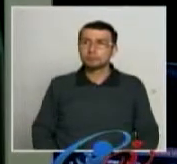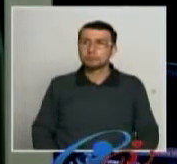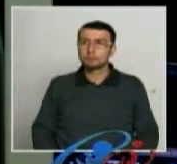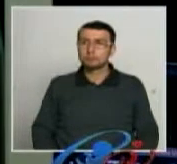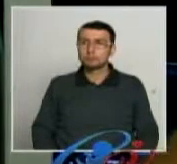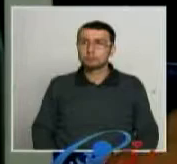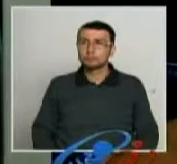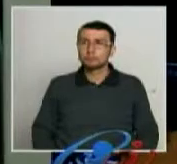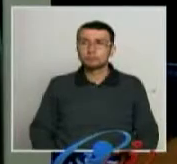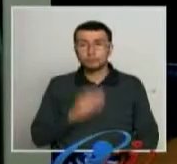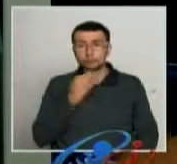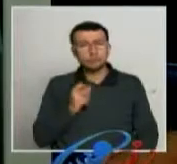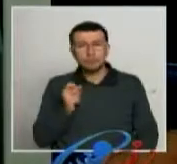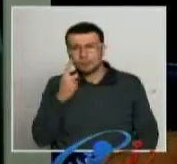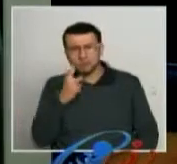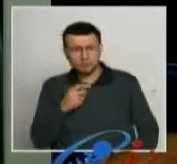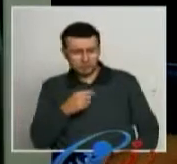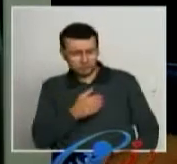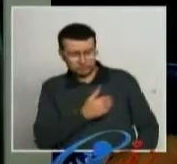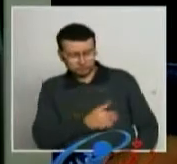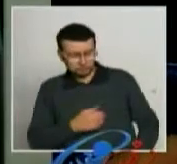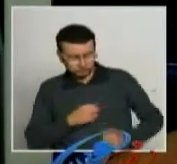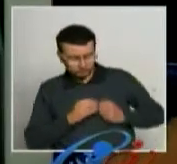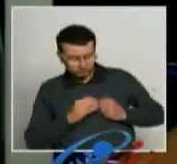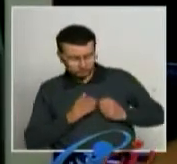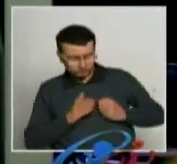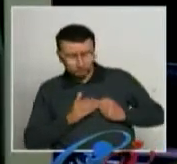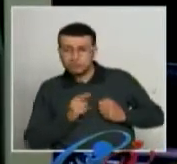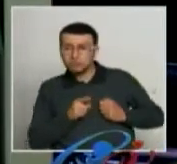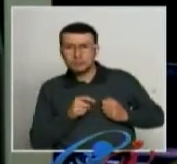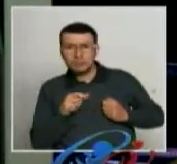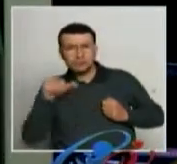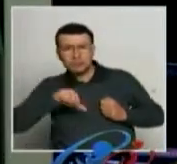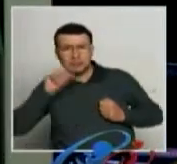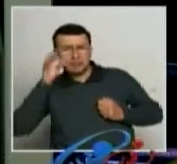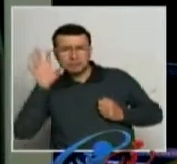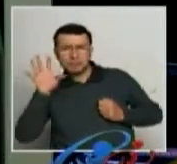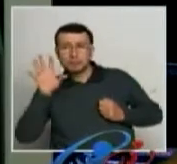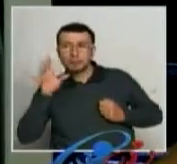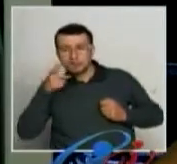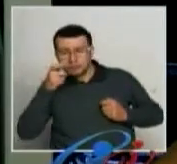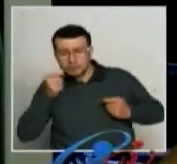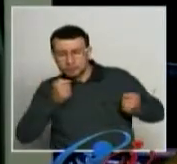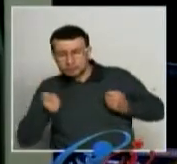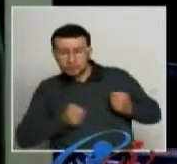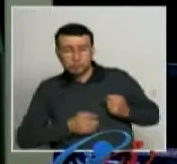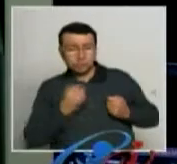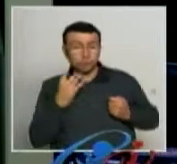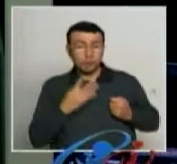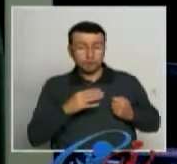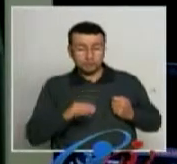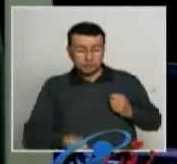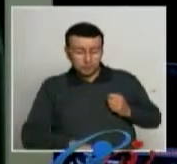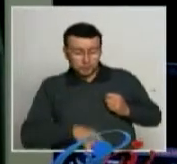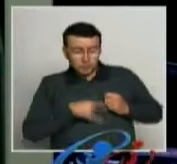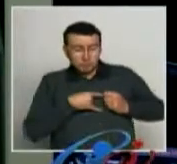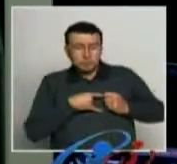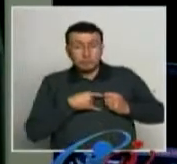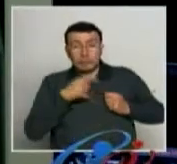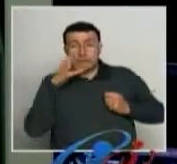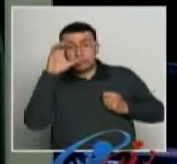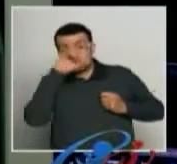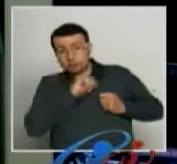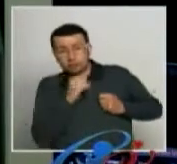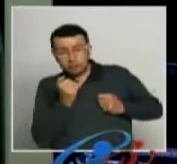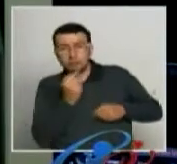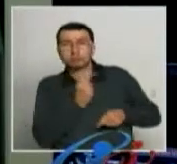Cuando hay alguna válvula mala, entonces vemos que la cantidad que se devuelve de sangre sería apreciable, y